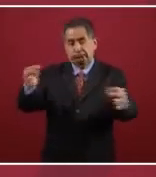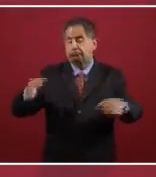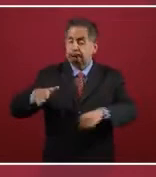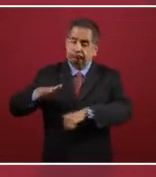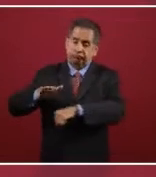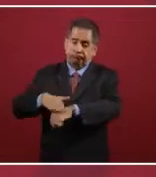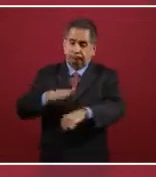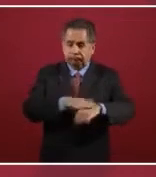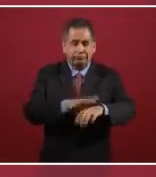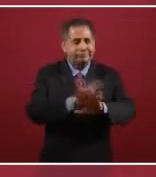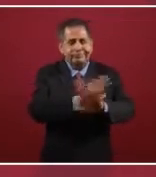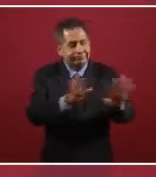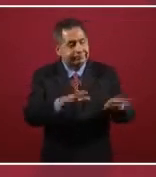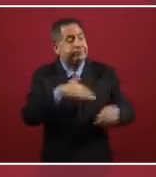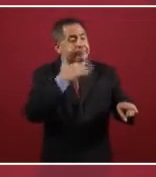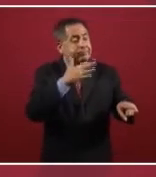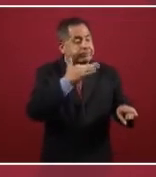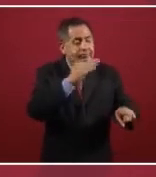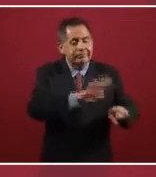ríndanse